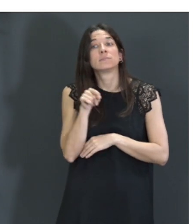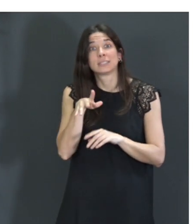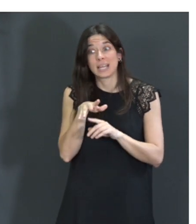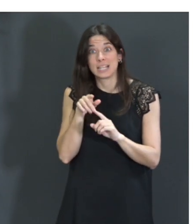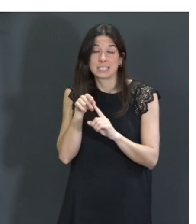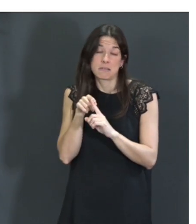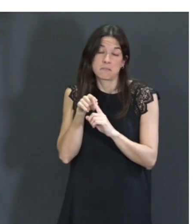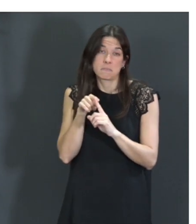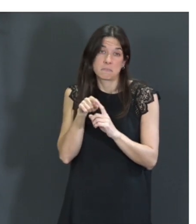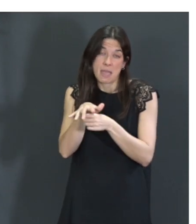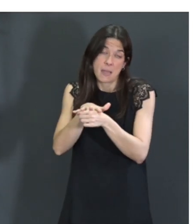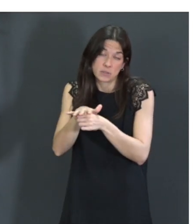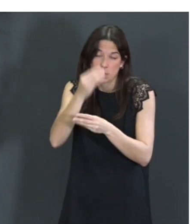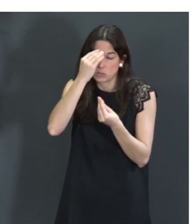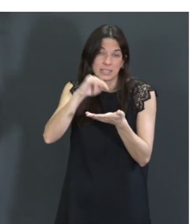antes, la tecnología es